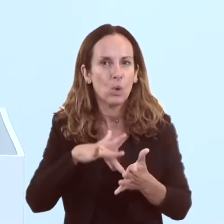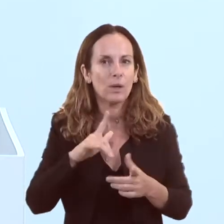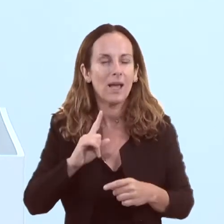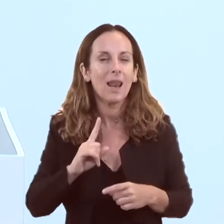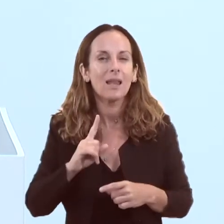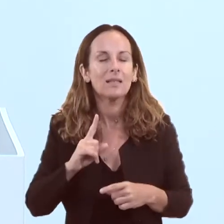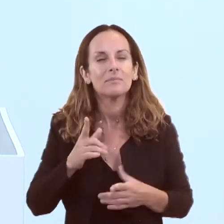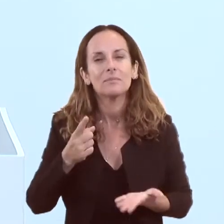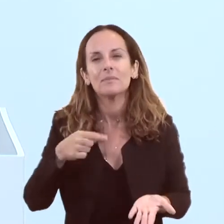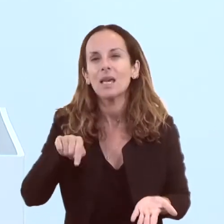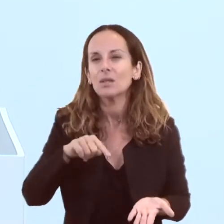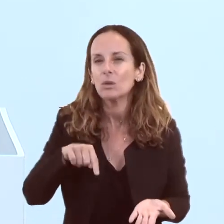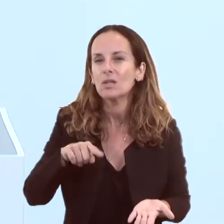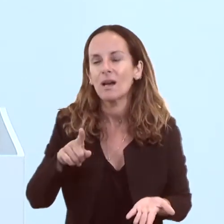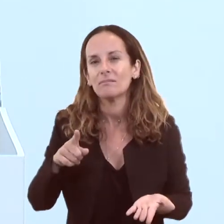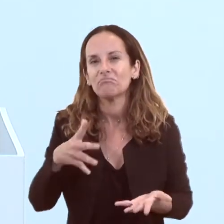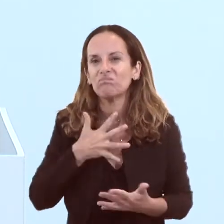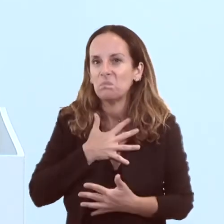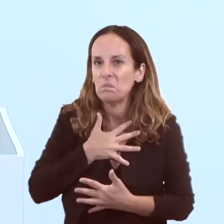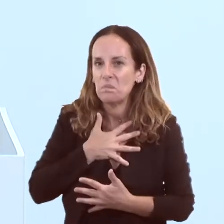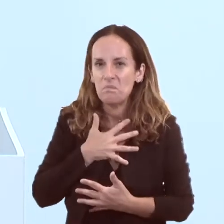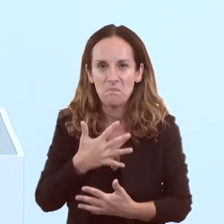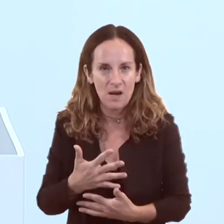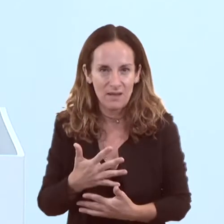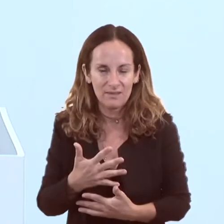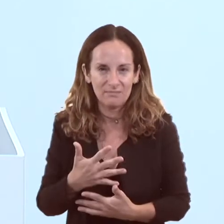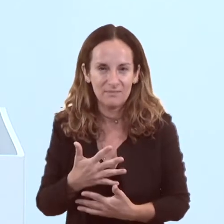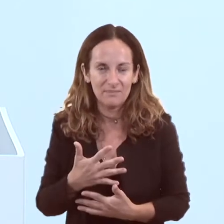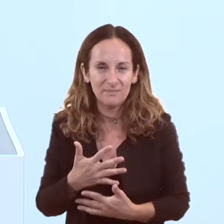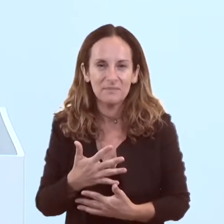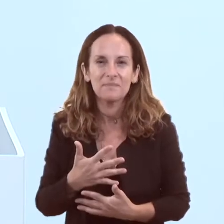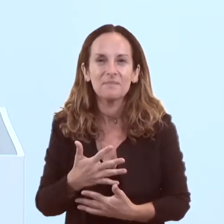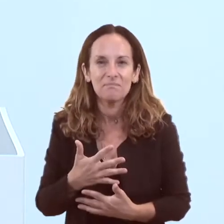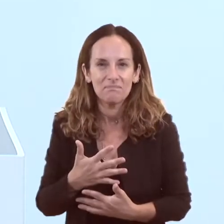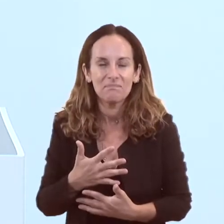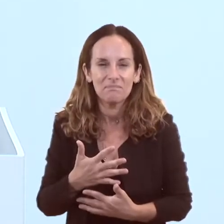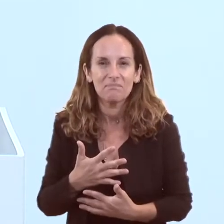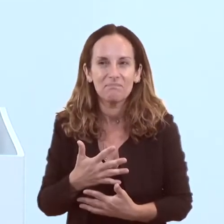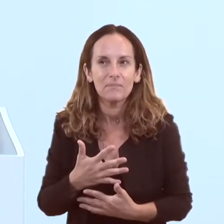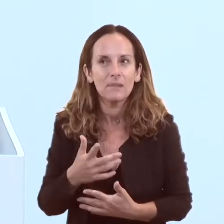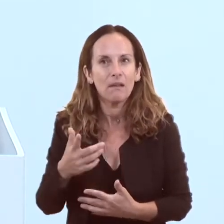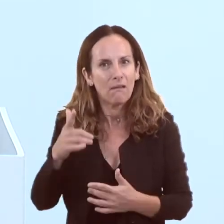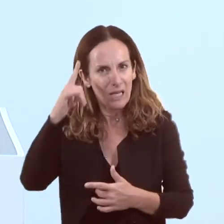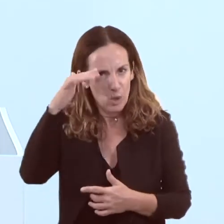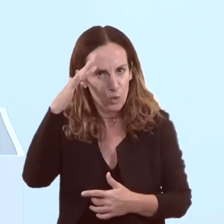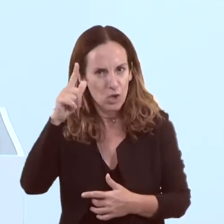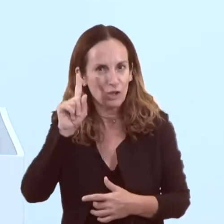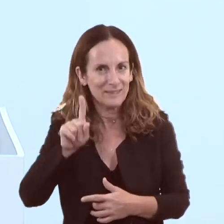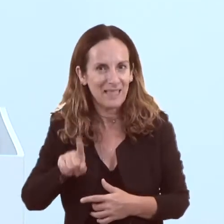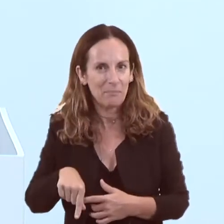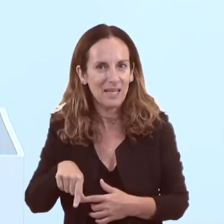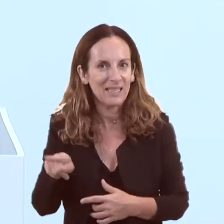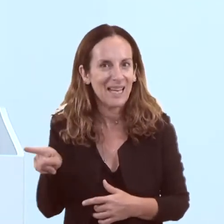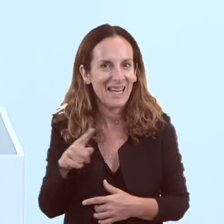la generosidad en la y el deseo de